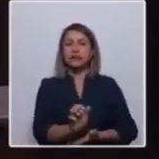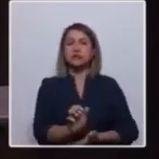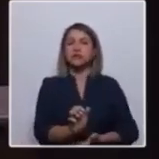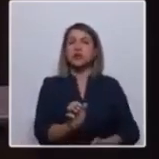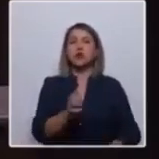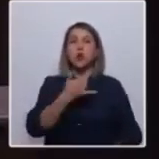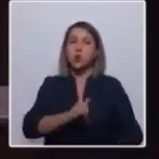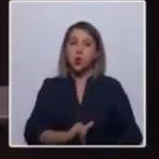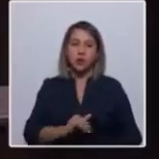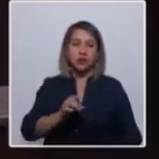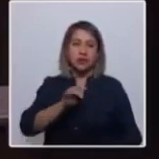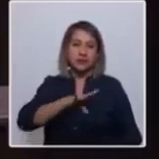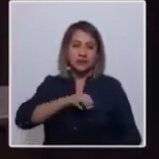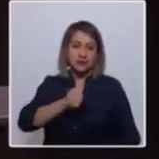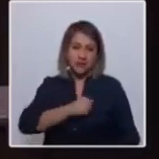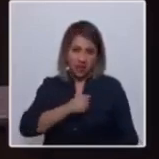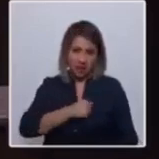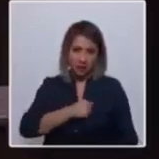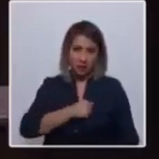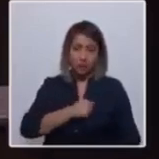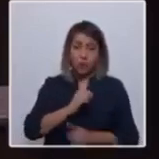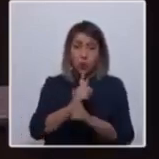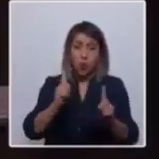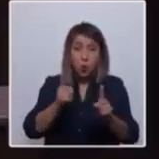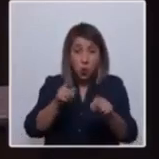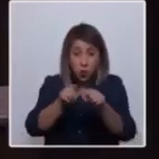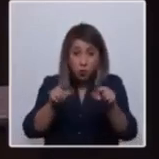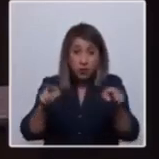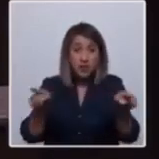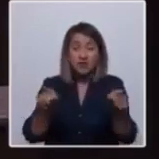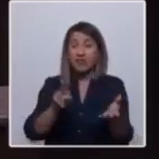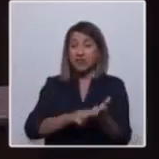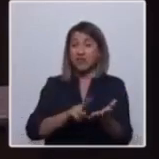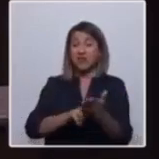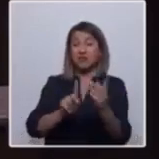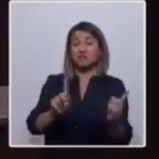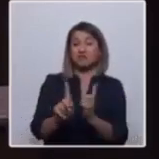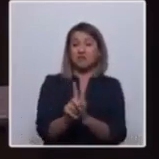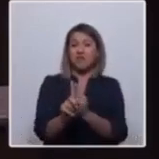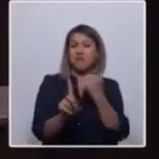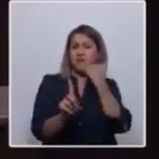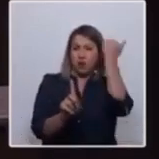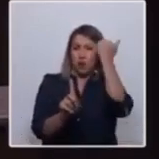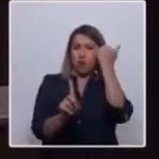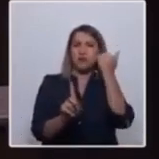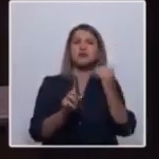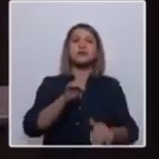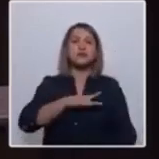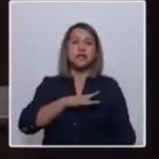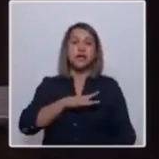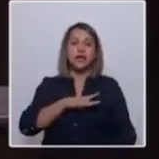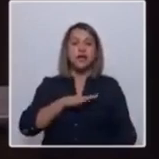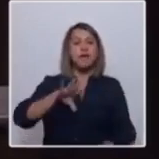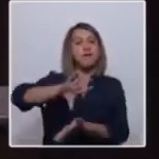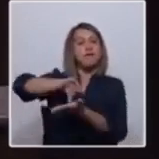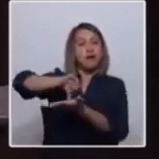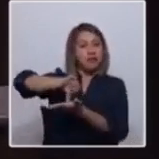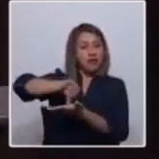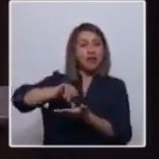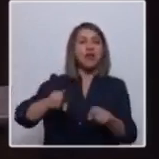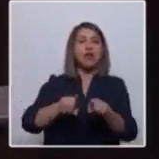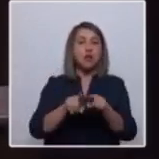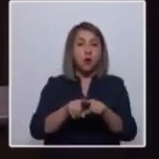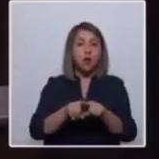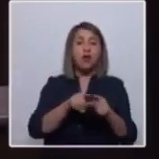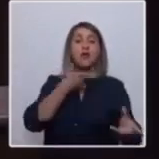chilenos. Detrás de cada uno de ustedes existe una profunda vergüenza de la patria, de nuestra bandera, de nuestro himno y